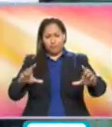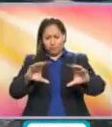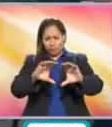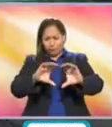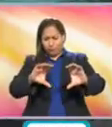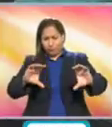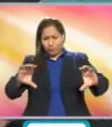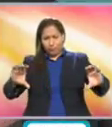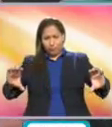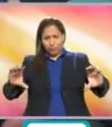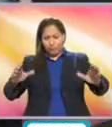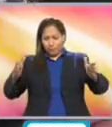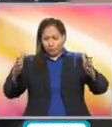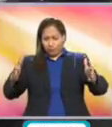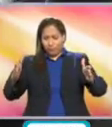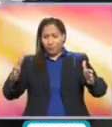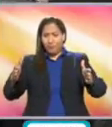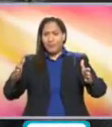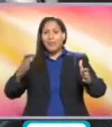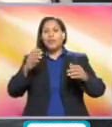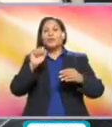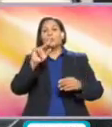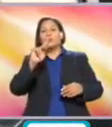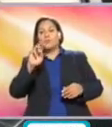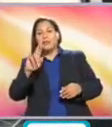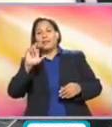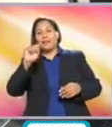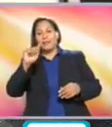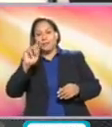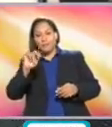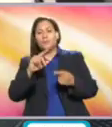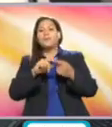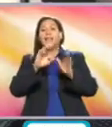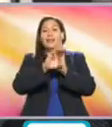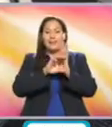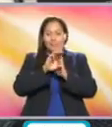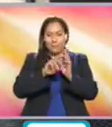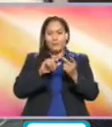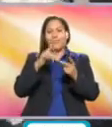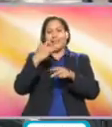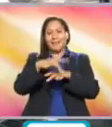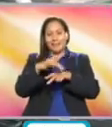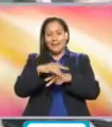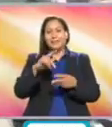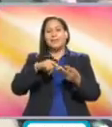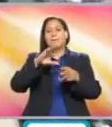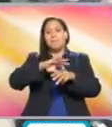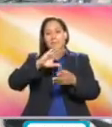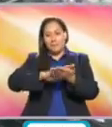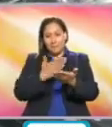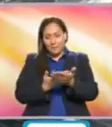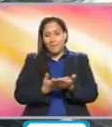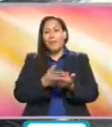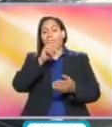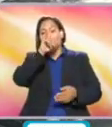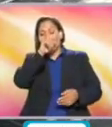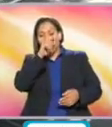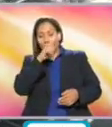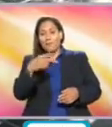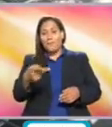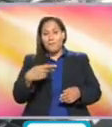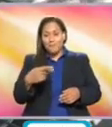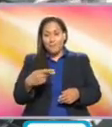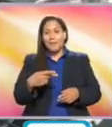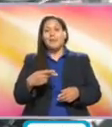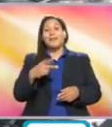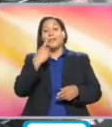La torta super astro, mire, tiene jamón, queso, milanesa, pollo,